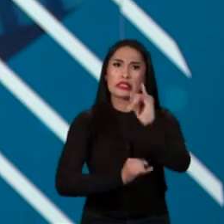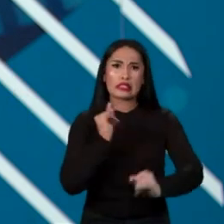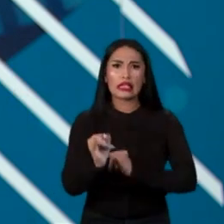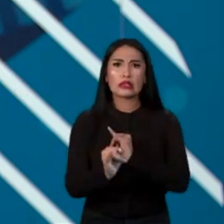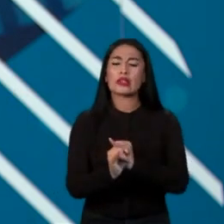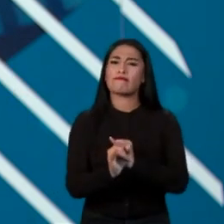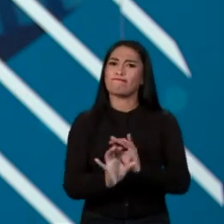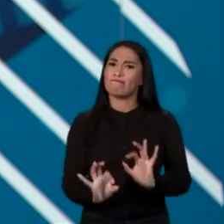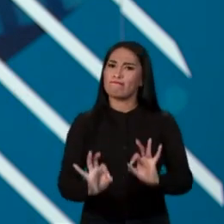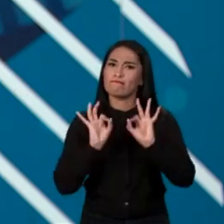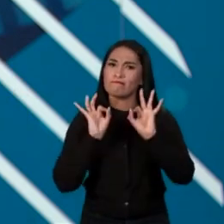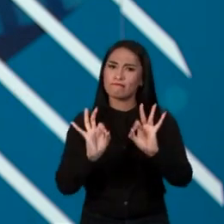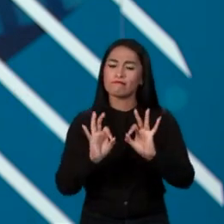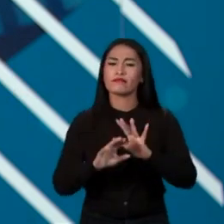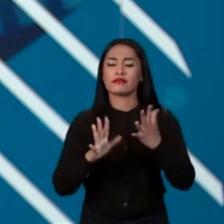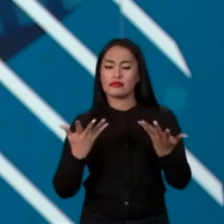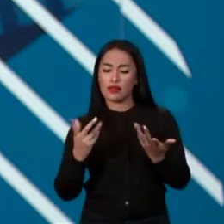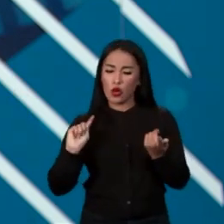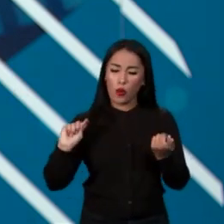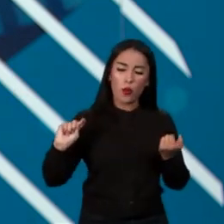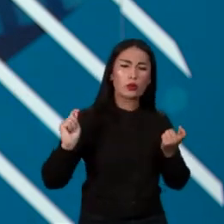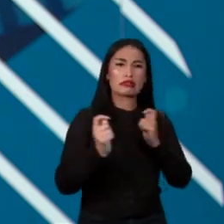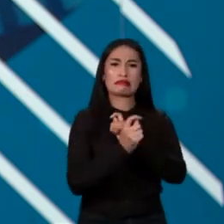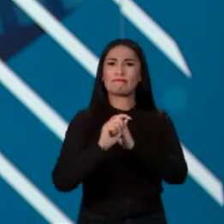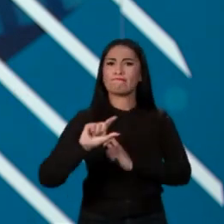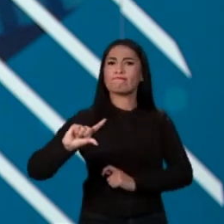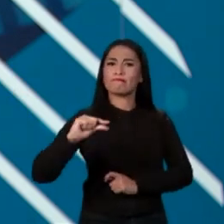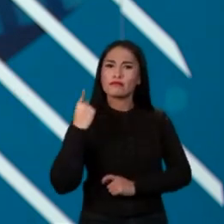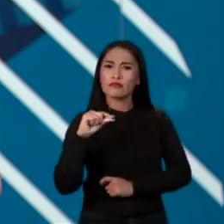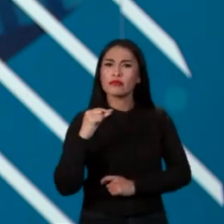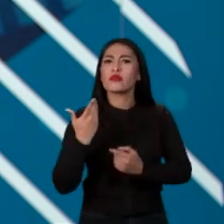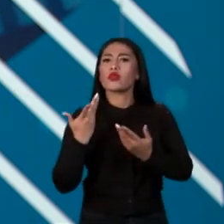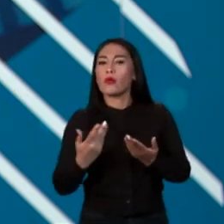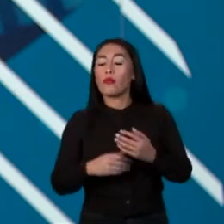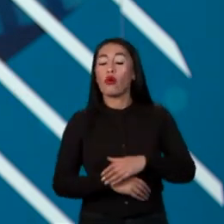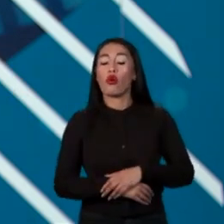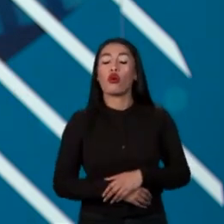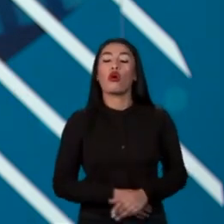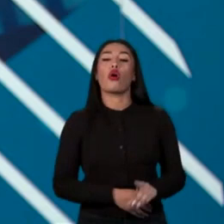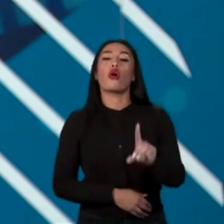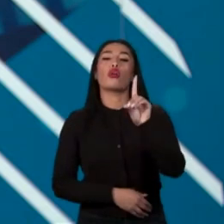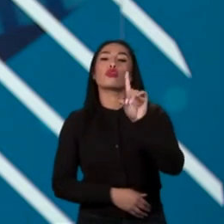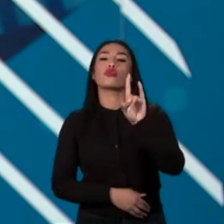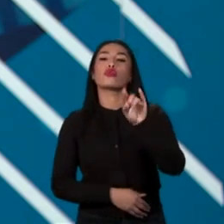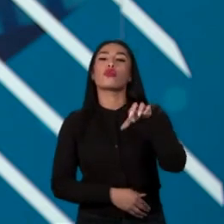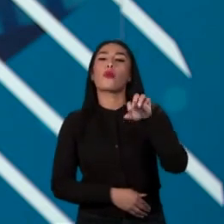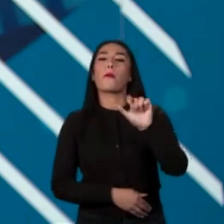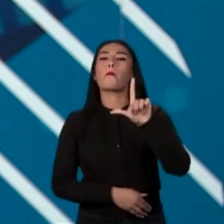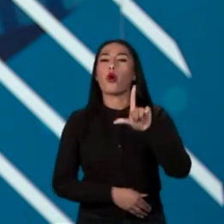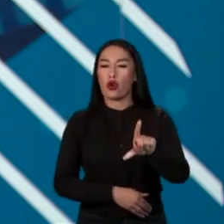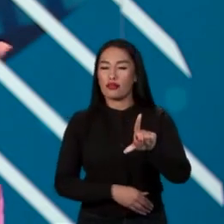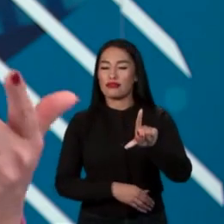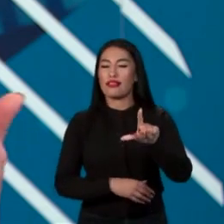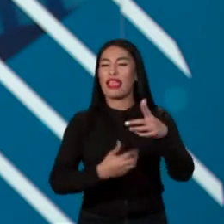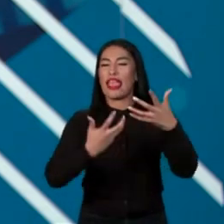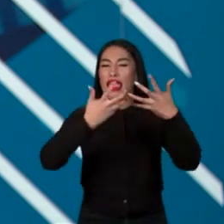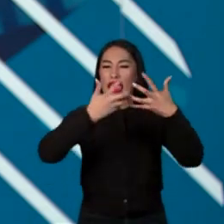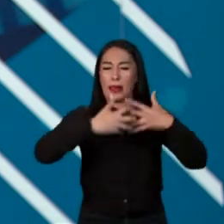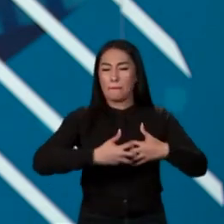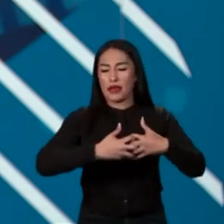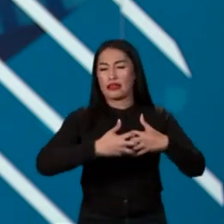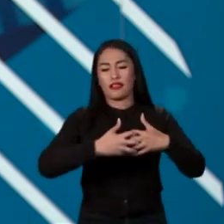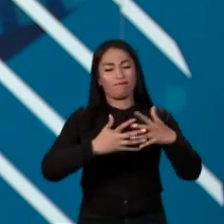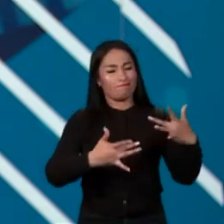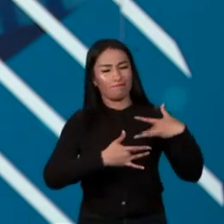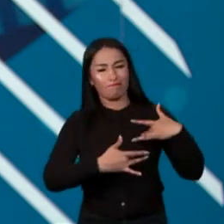de la transformación digital a través de Educots, que es una corporación sin ánimo de lucro que viene estudiando cómo